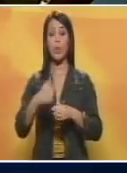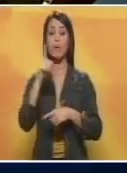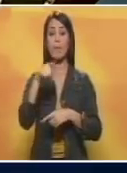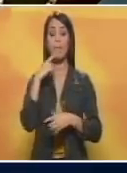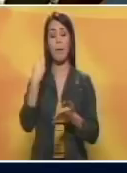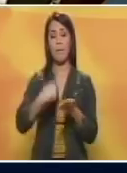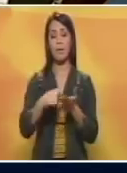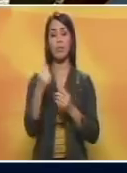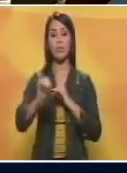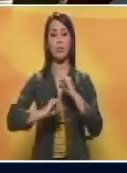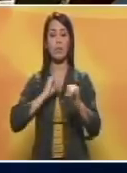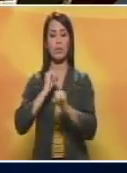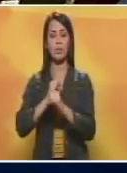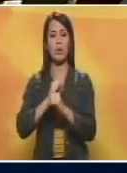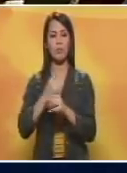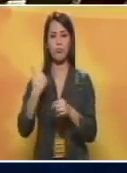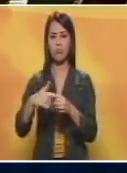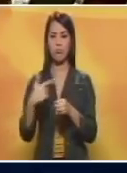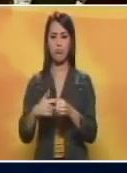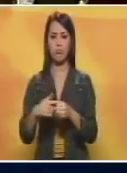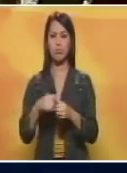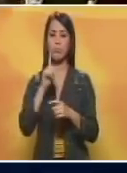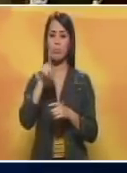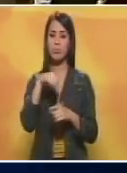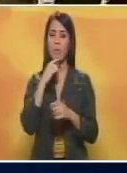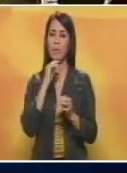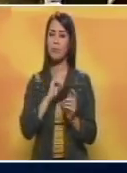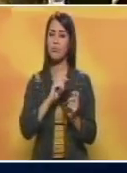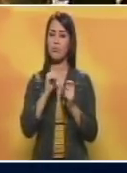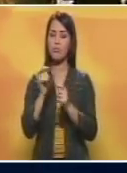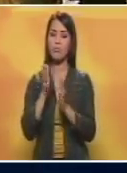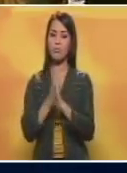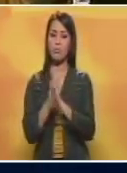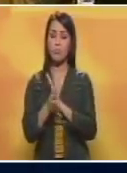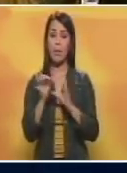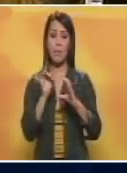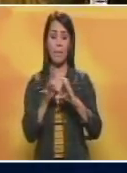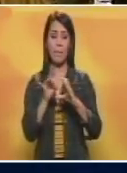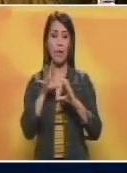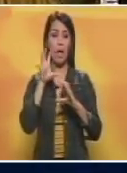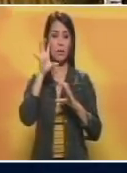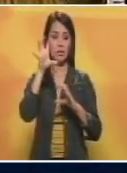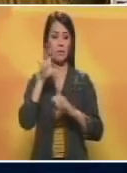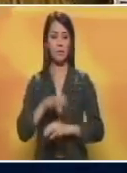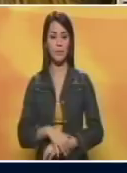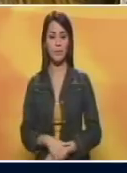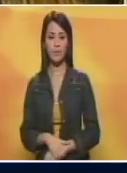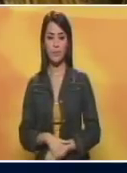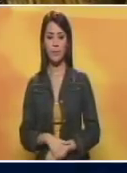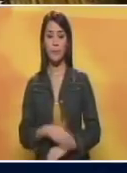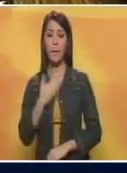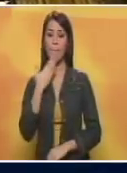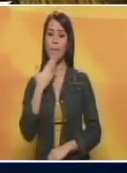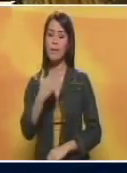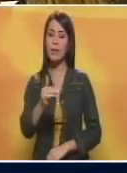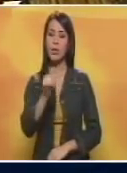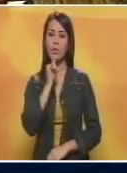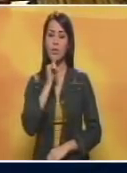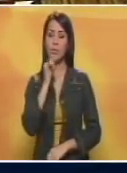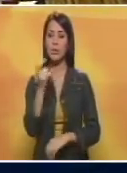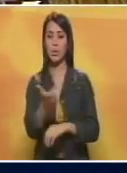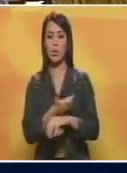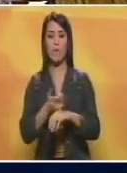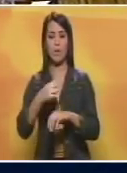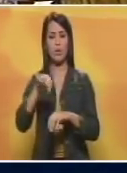y además el otorgamiento de un subsidio a través del carnet de la patria exigieron mayor información al gober nacional